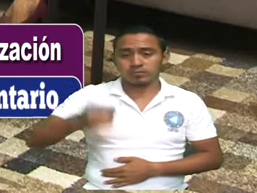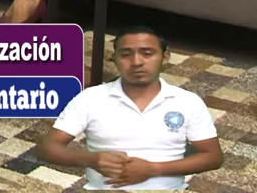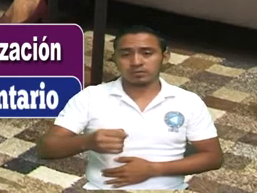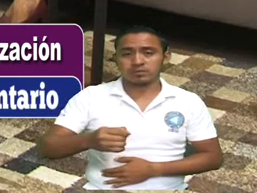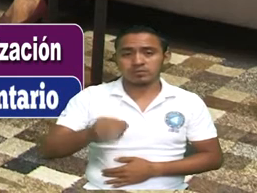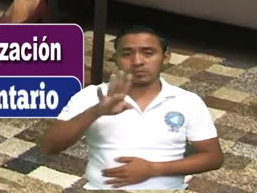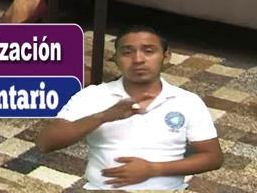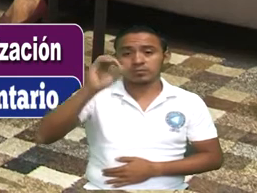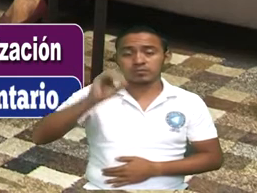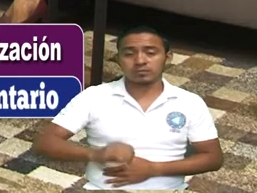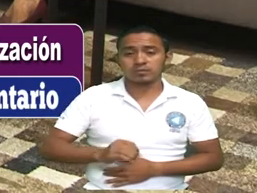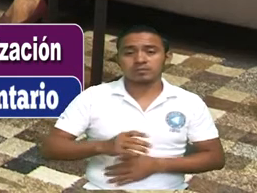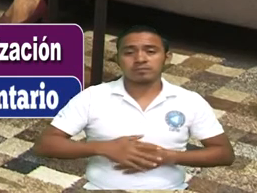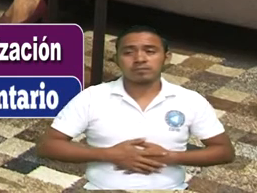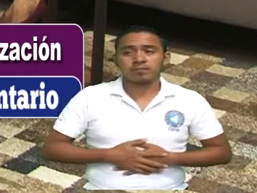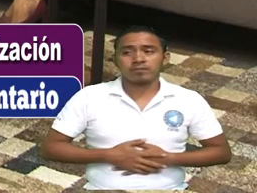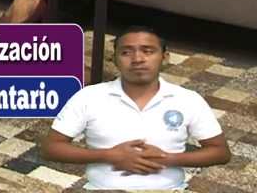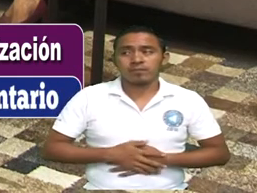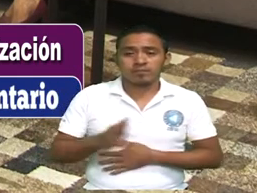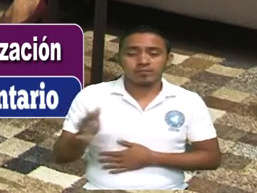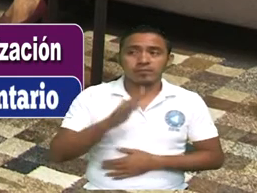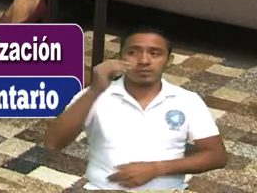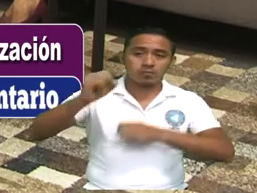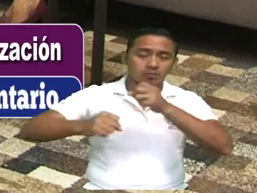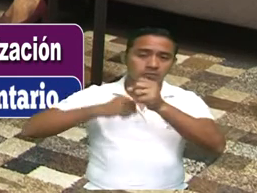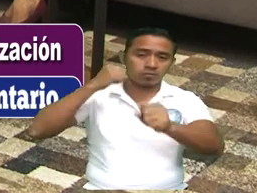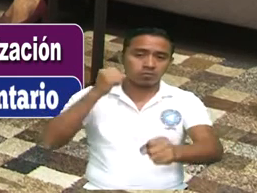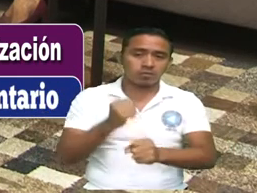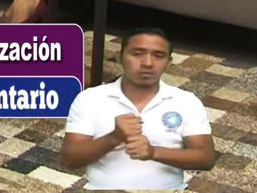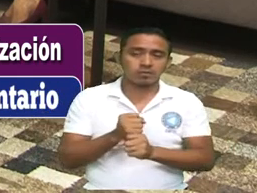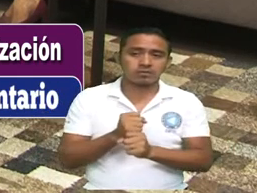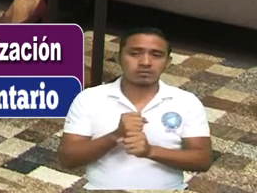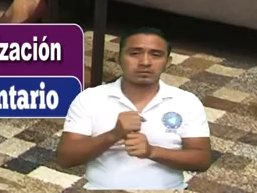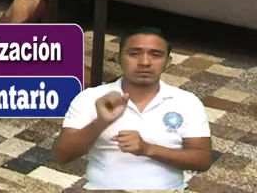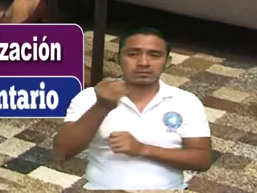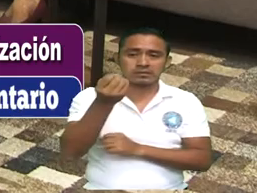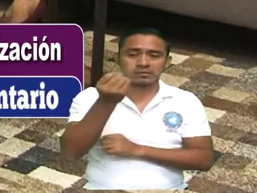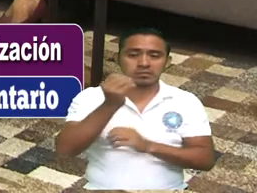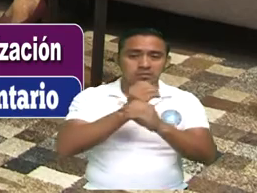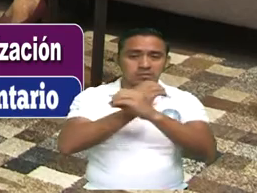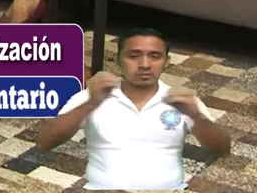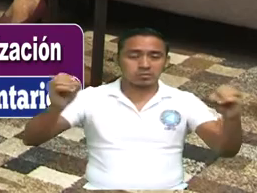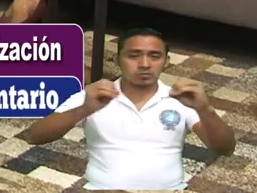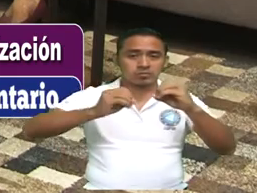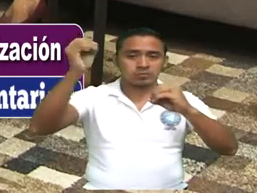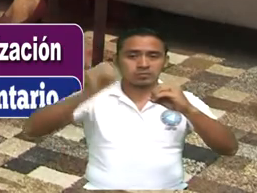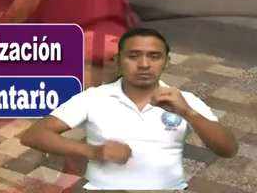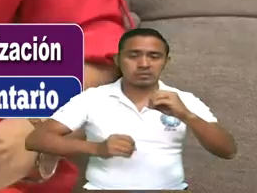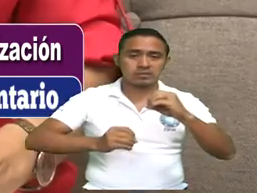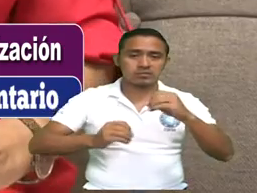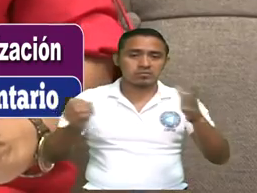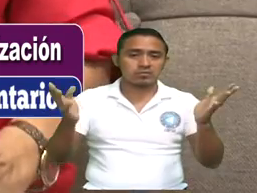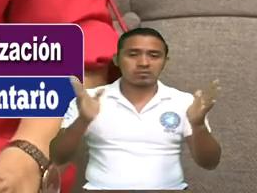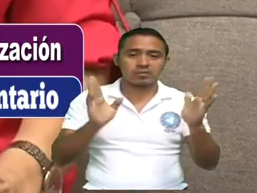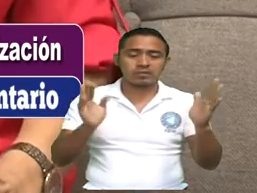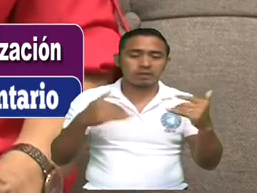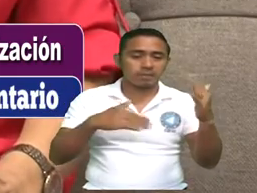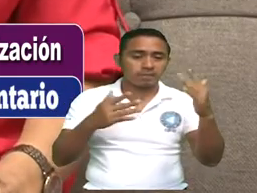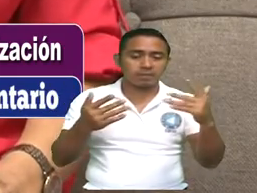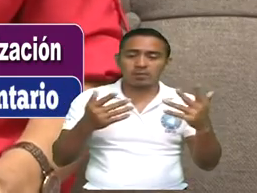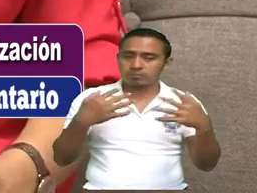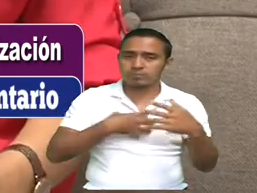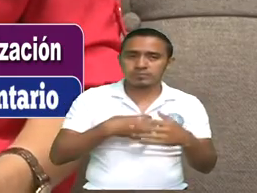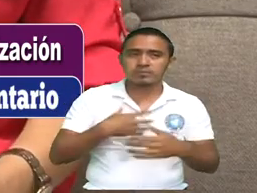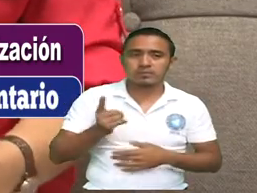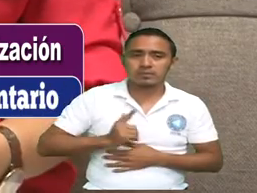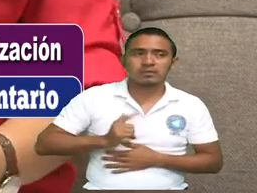y aspiramos a que el otro año tenga el 0% de empirismo. Entonces con ese, pero aparte se